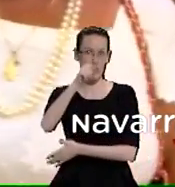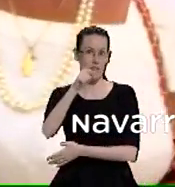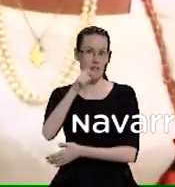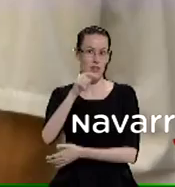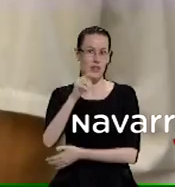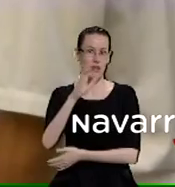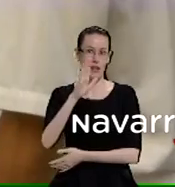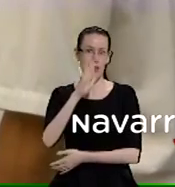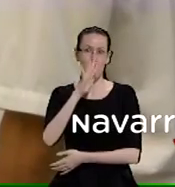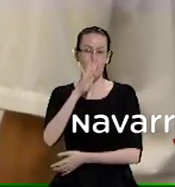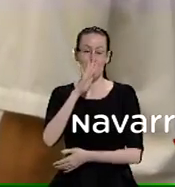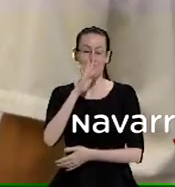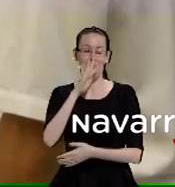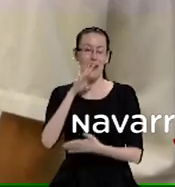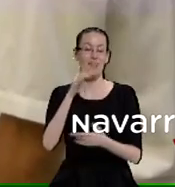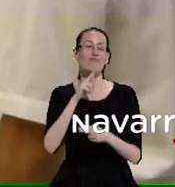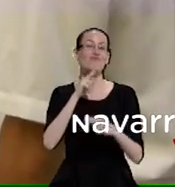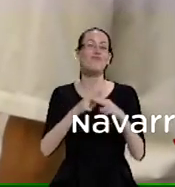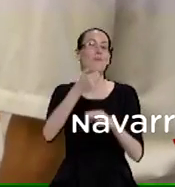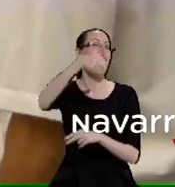y Anas, todos.